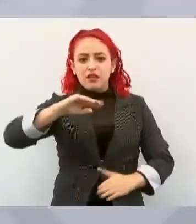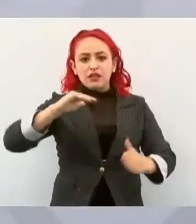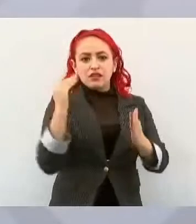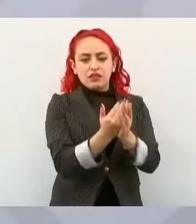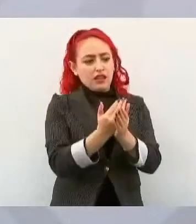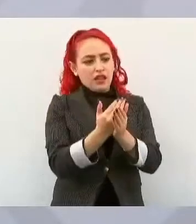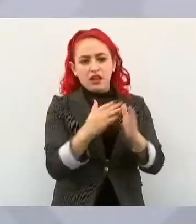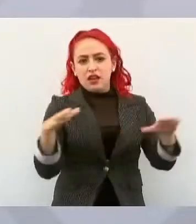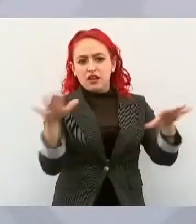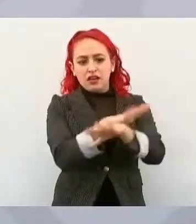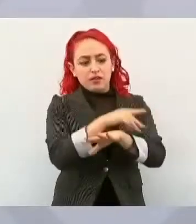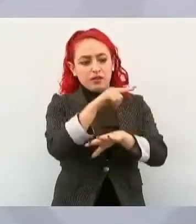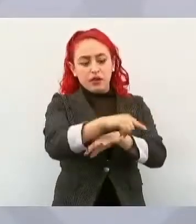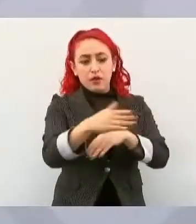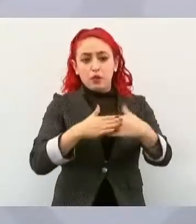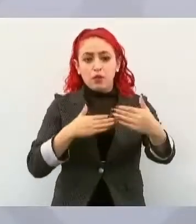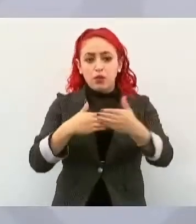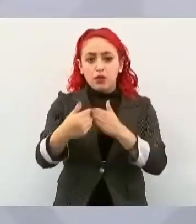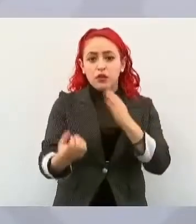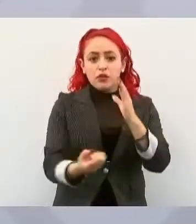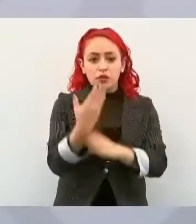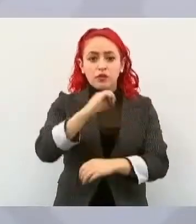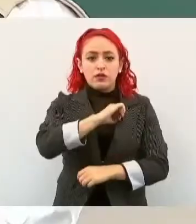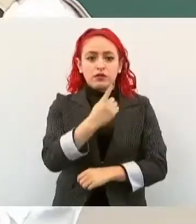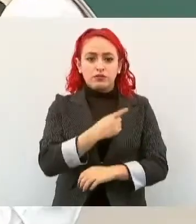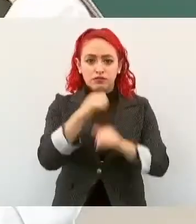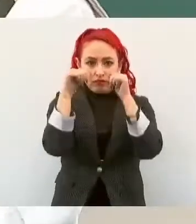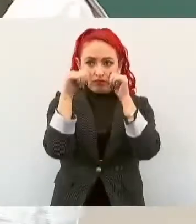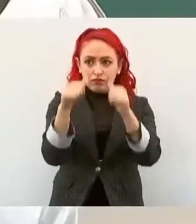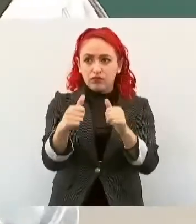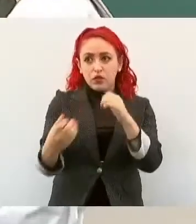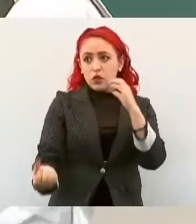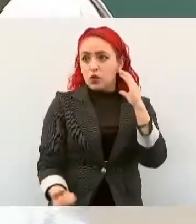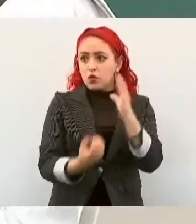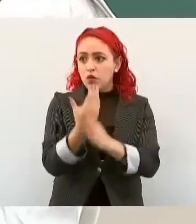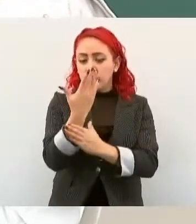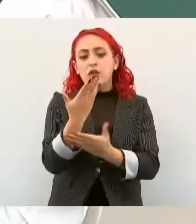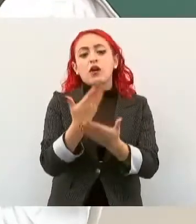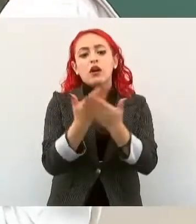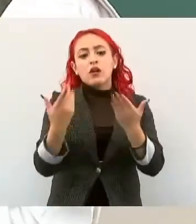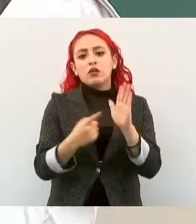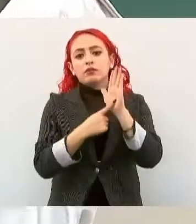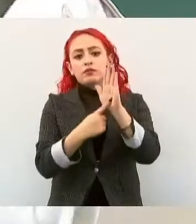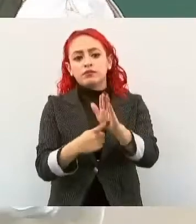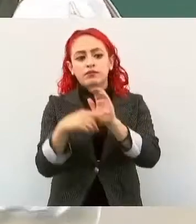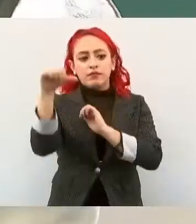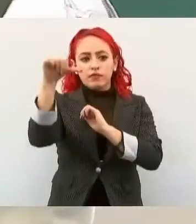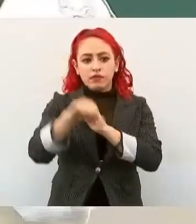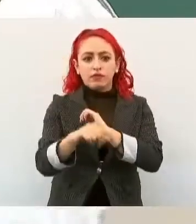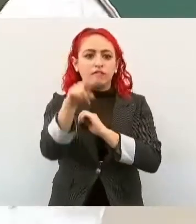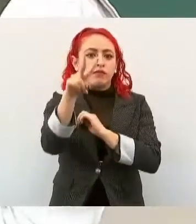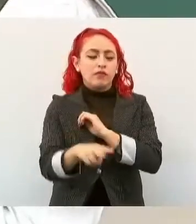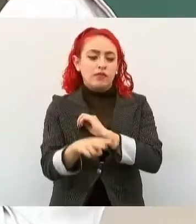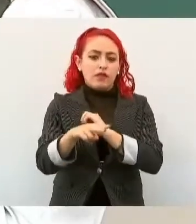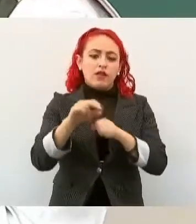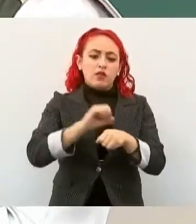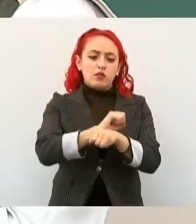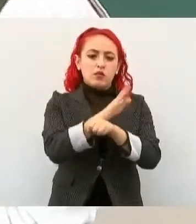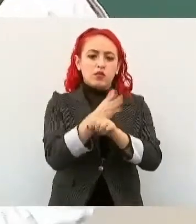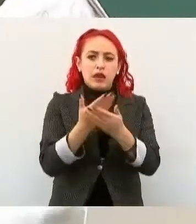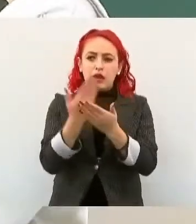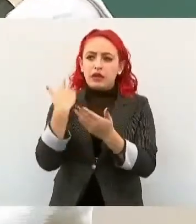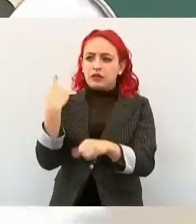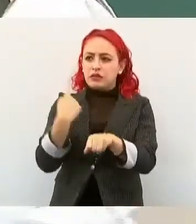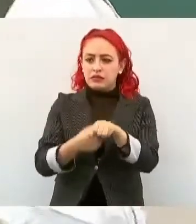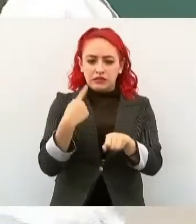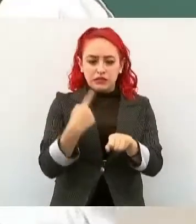modelo neoliberal y plantear un nuevo modelo de atención. Uno como el que hoy venimos a presentar. Sin duda, la pandemia